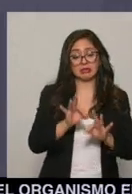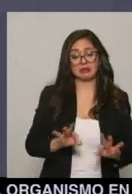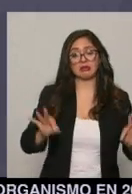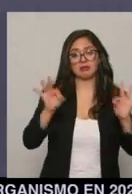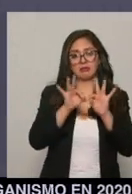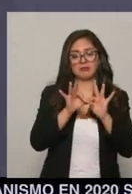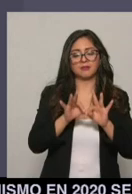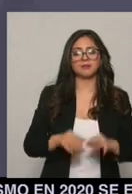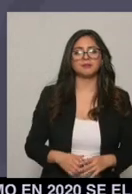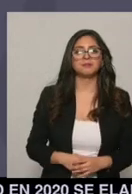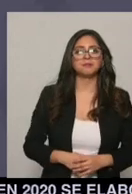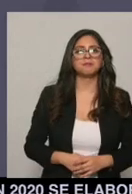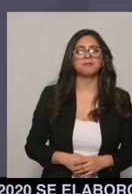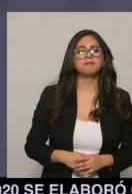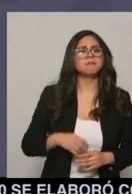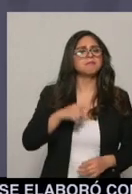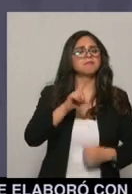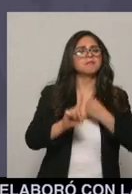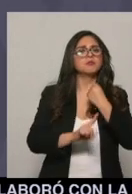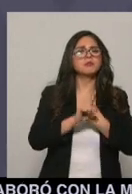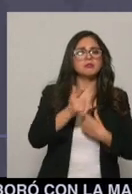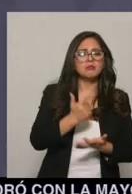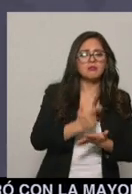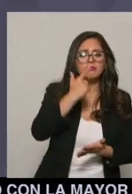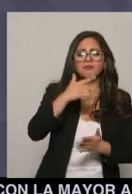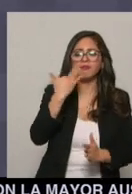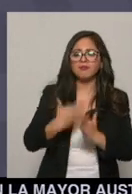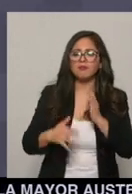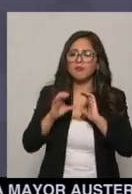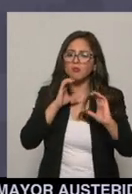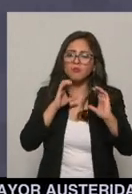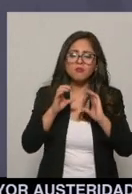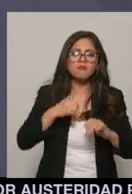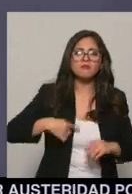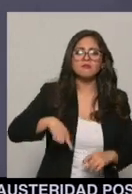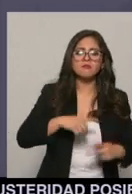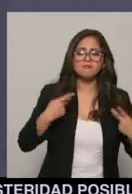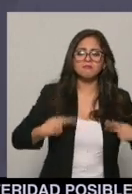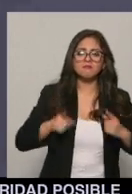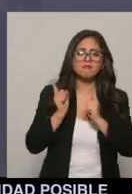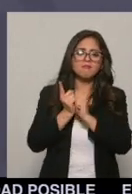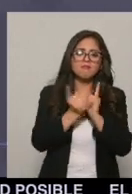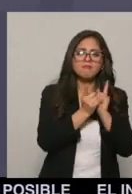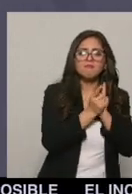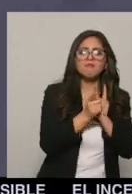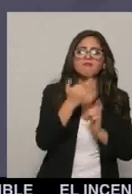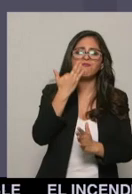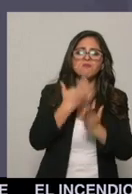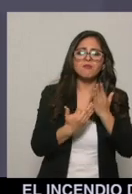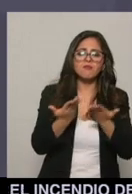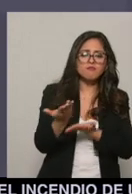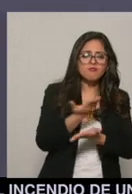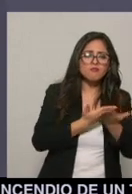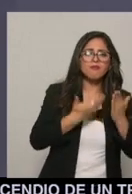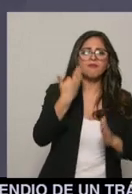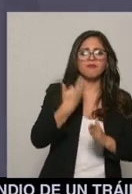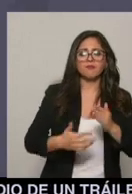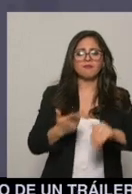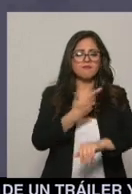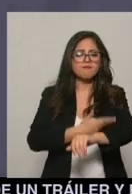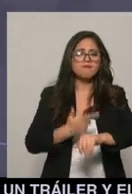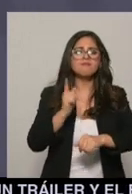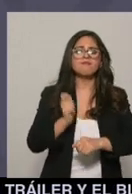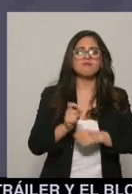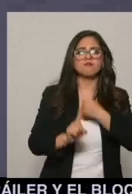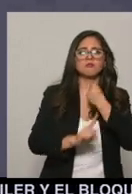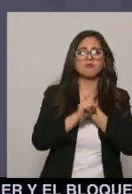Un problema grave que tenemos de comunicación y de relación con las demás personas es que pues, no sabemos negociar, no sabemos resolver problemas.